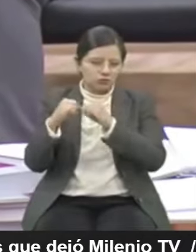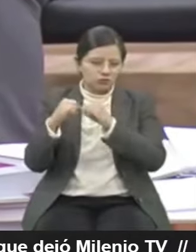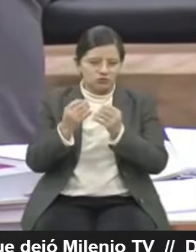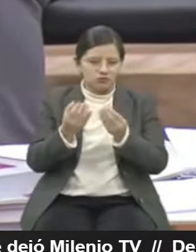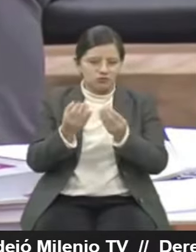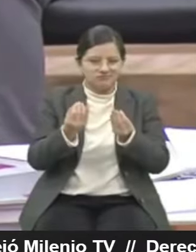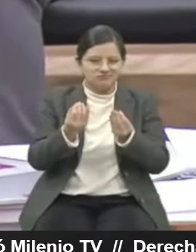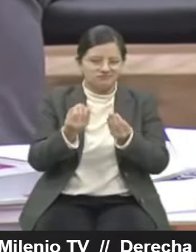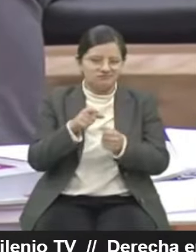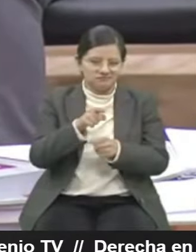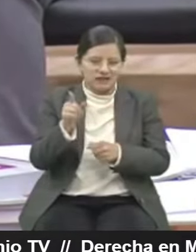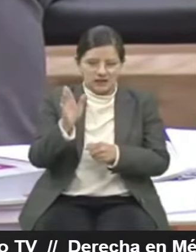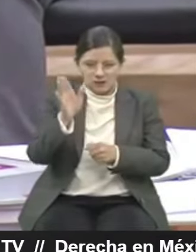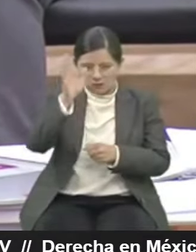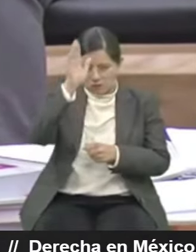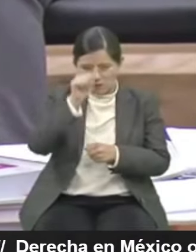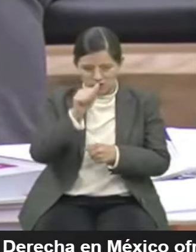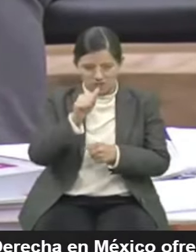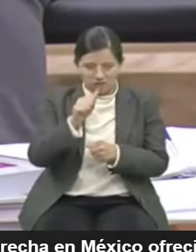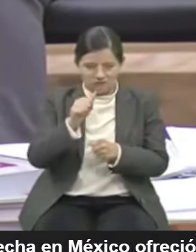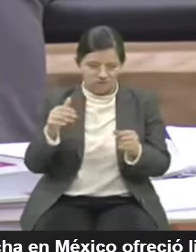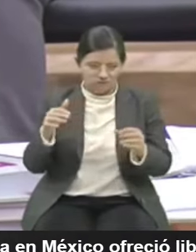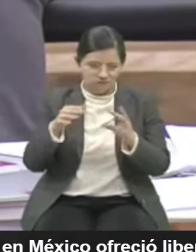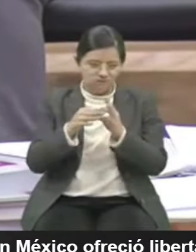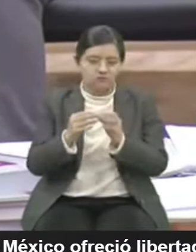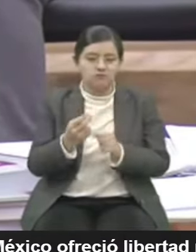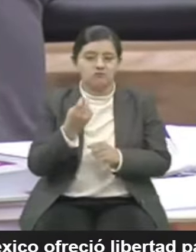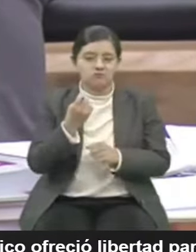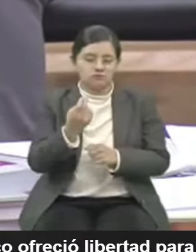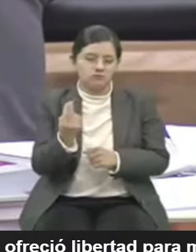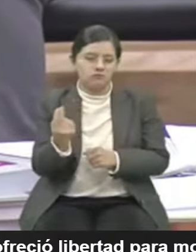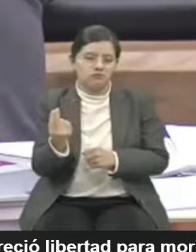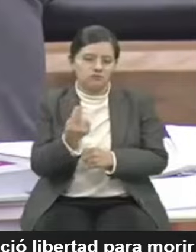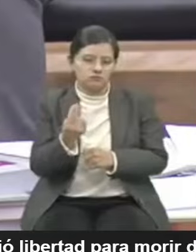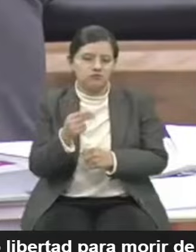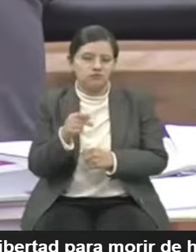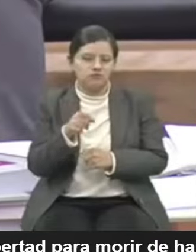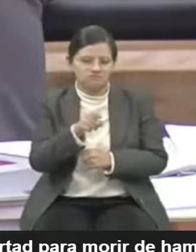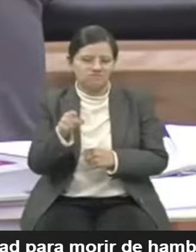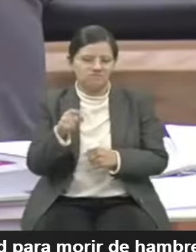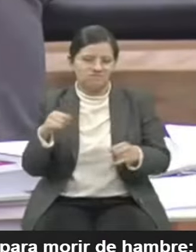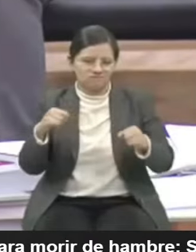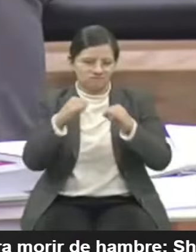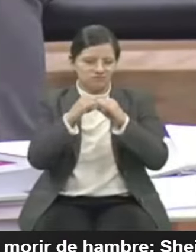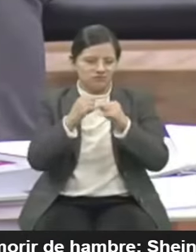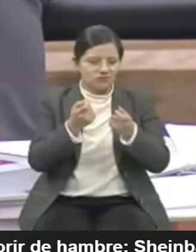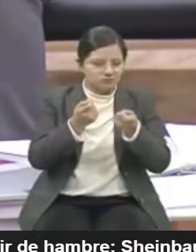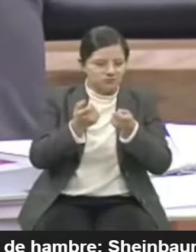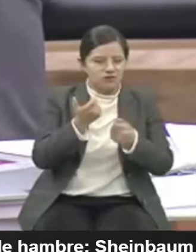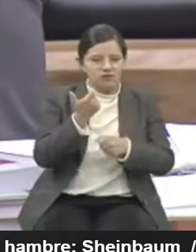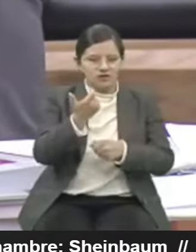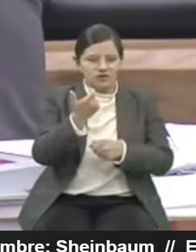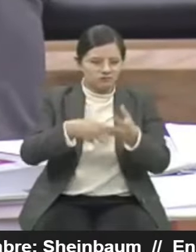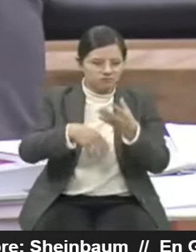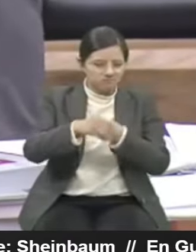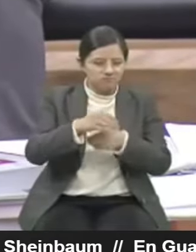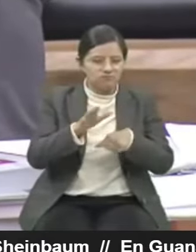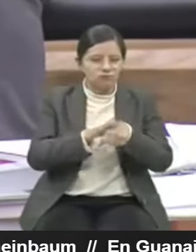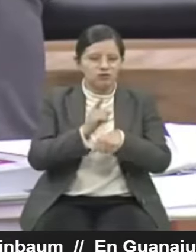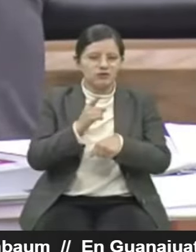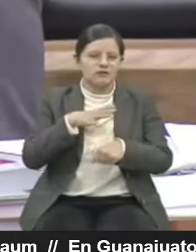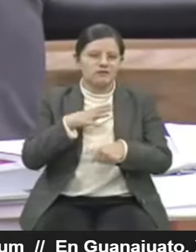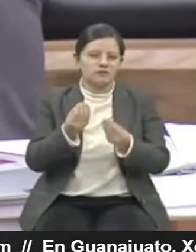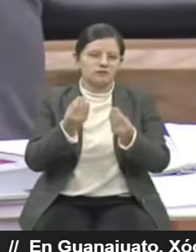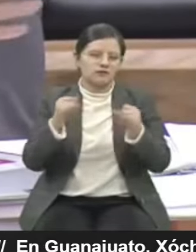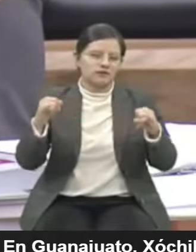la era necesario que un ente administrar los recursos Porque eran varias instituciones y se hacen